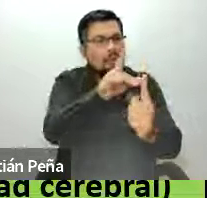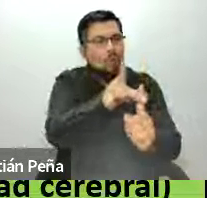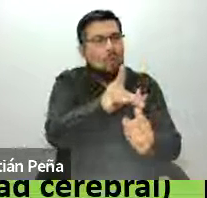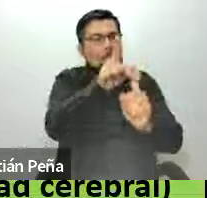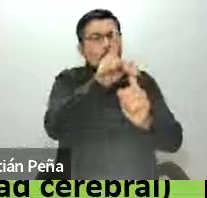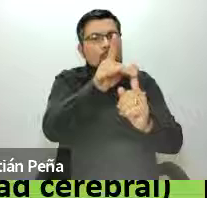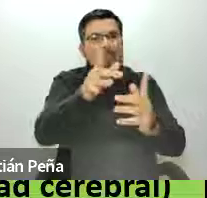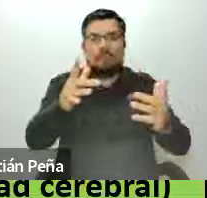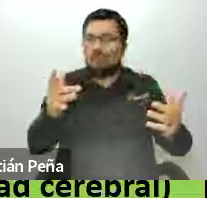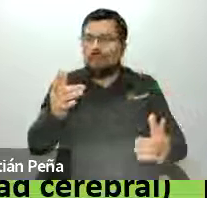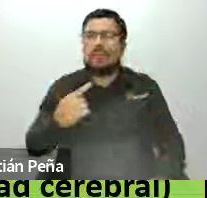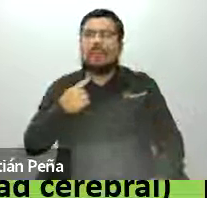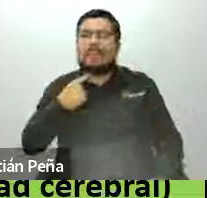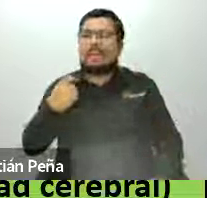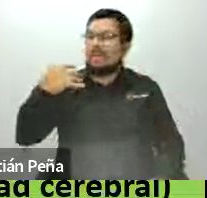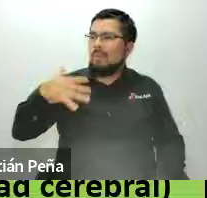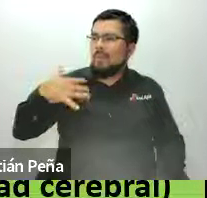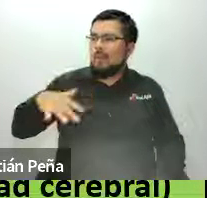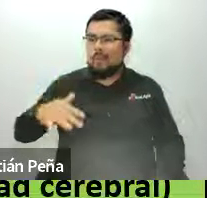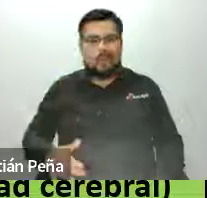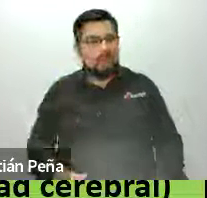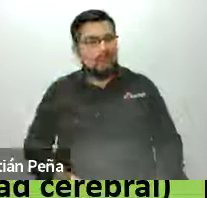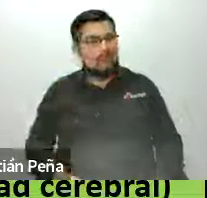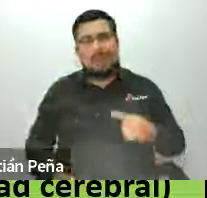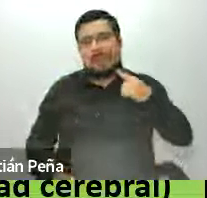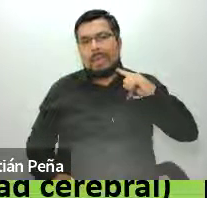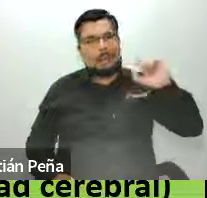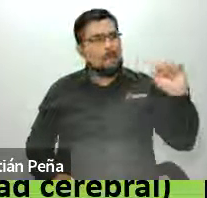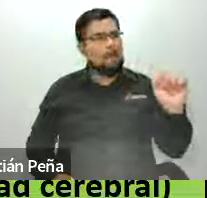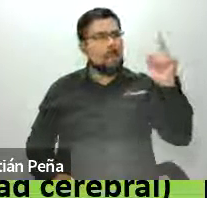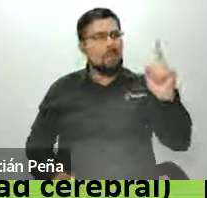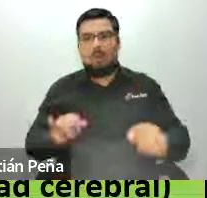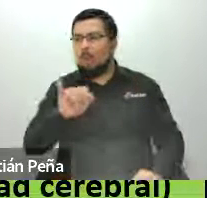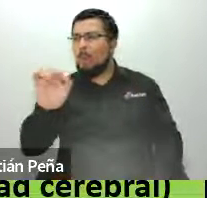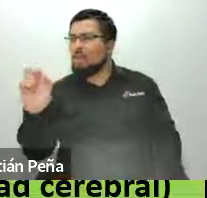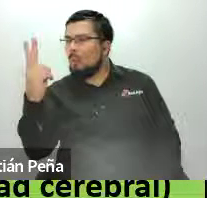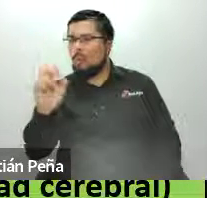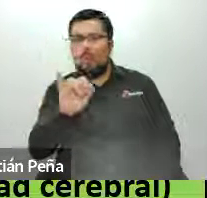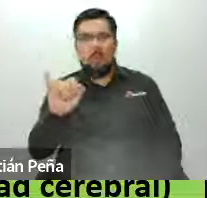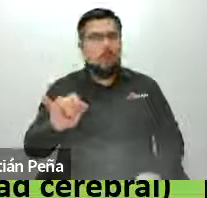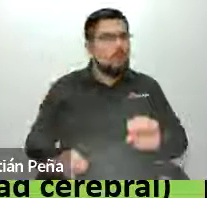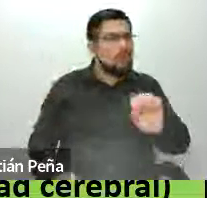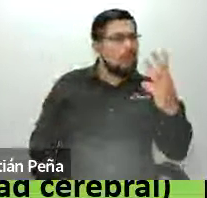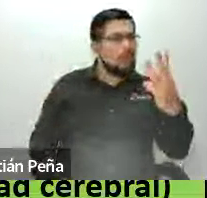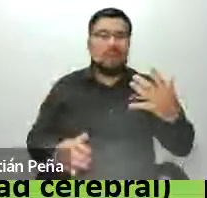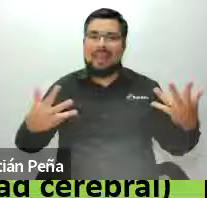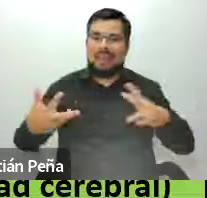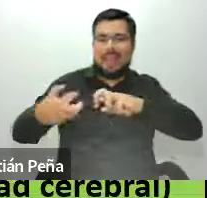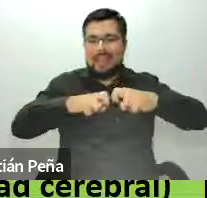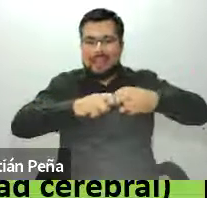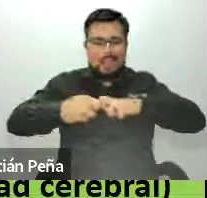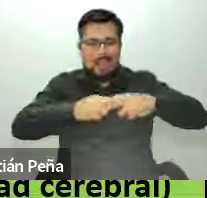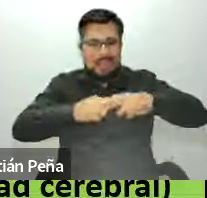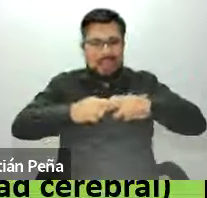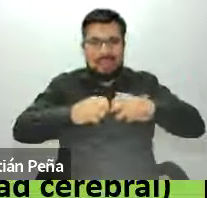es pertinente? Estos son debates curriculares que existen hace muchos años, profes. El debate de qué es lo relevante